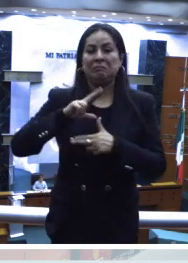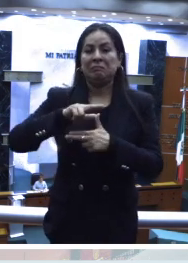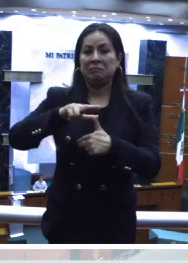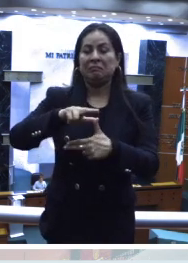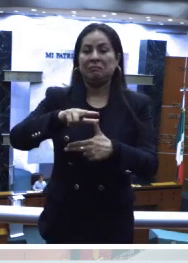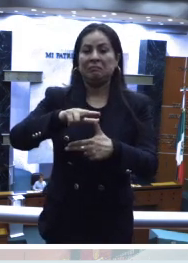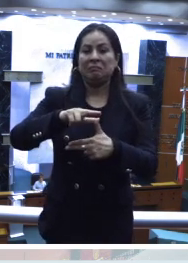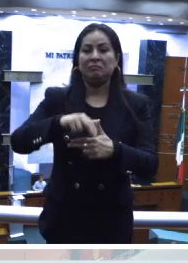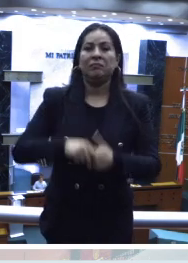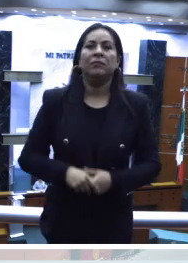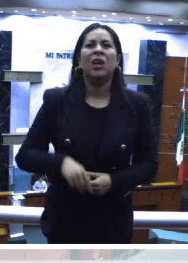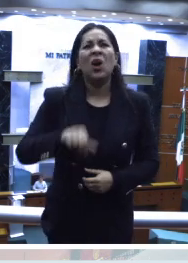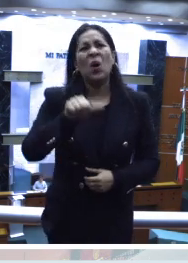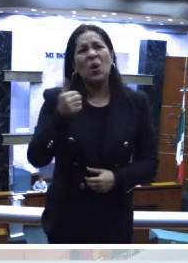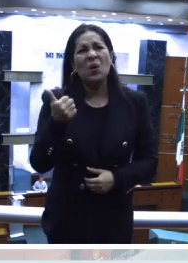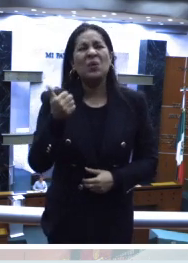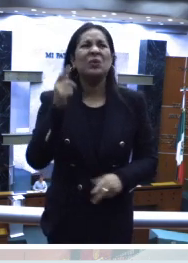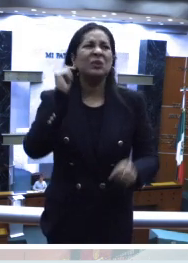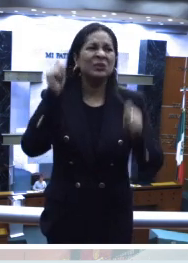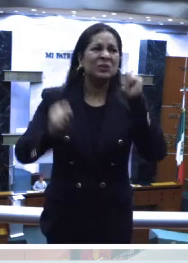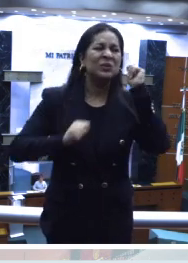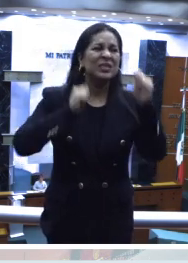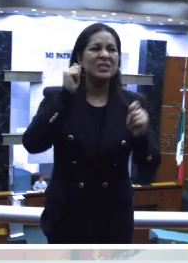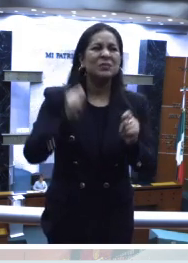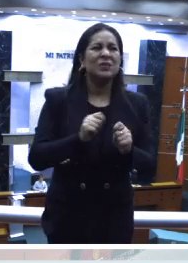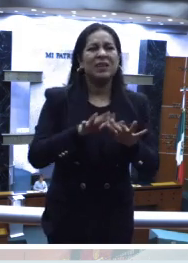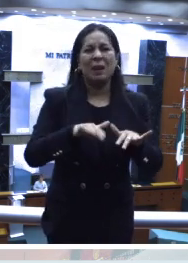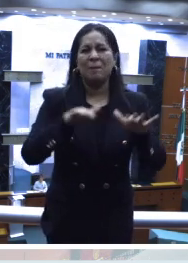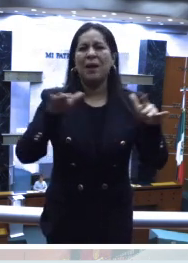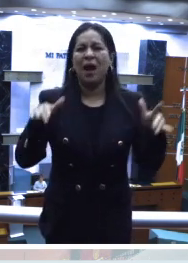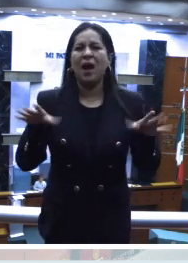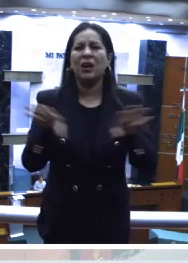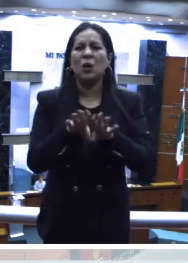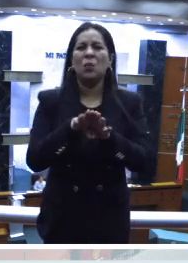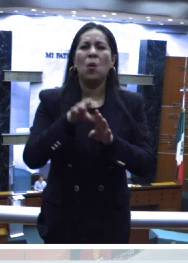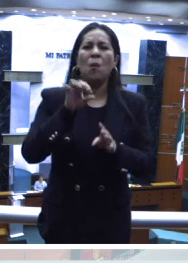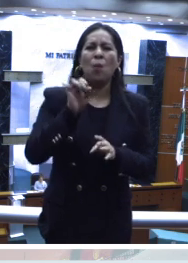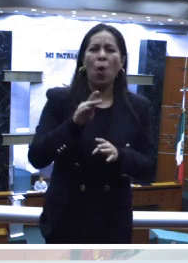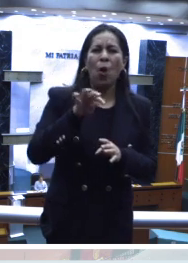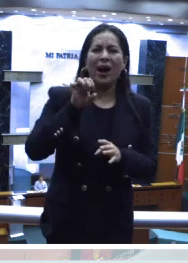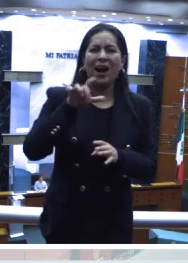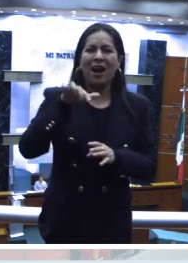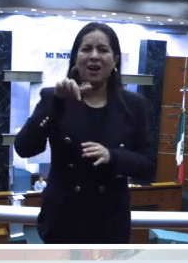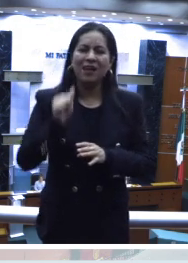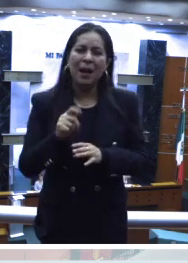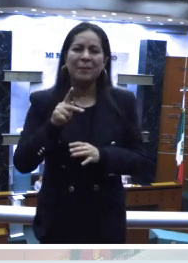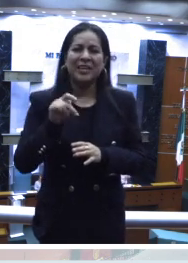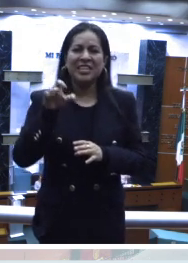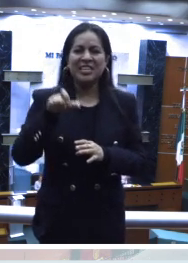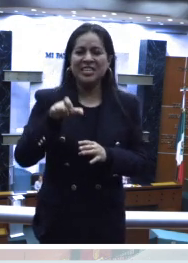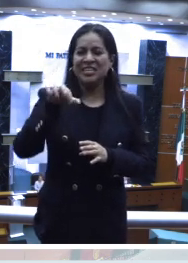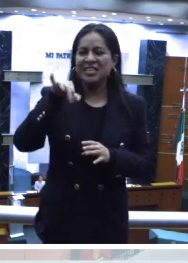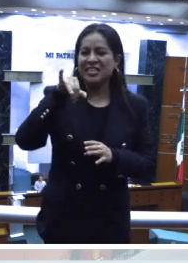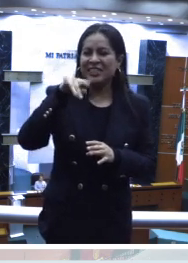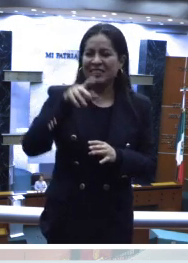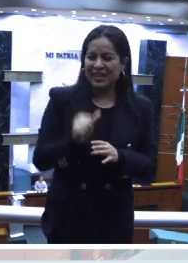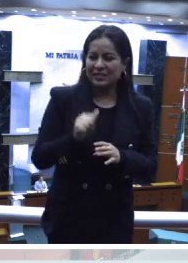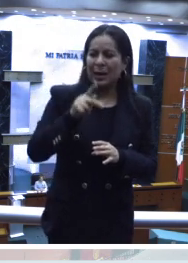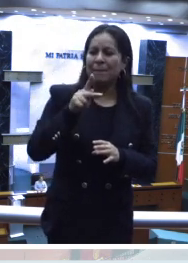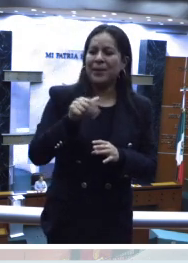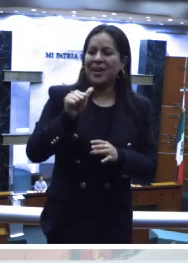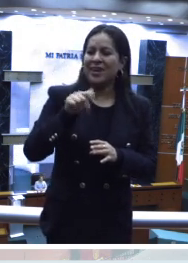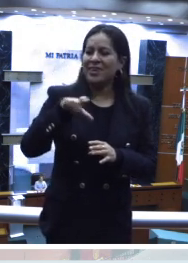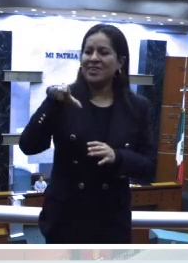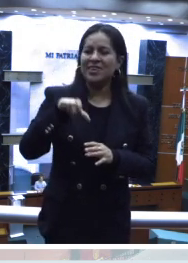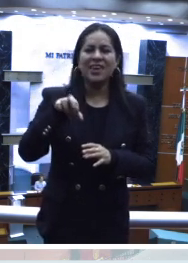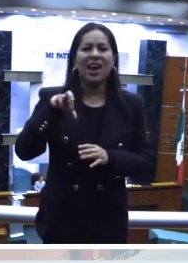huracán otros destinos turísticos de pla como la bocana las peñitas Las Peñas mata